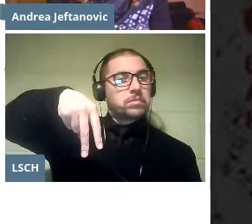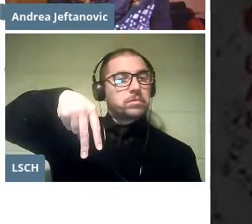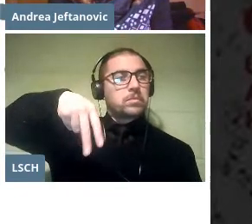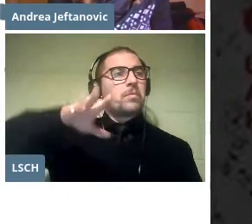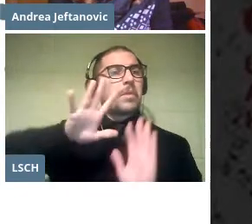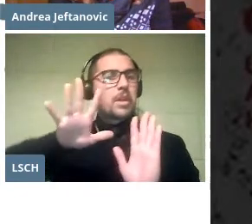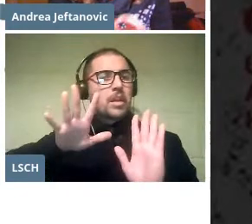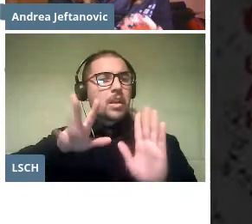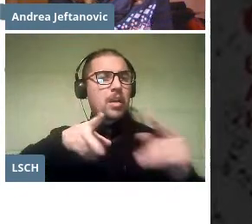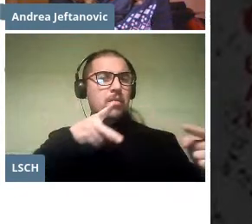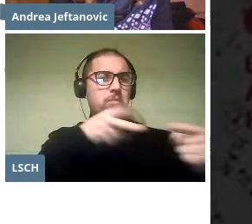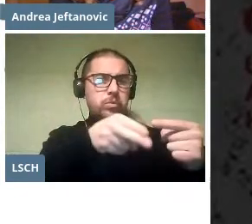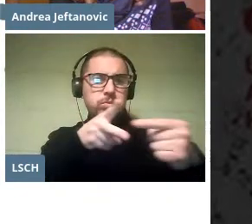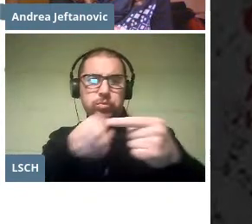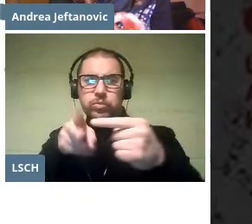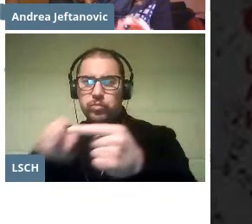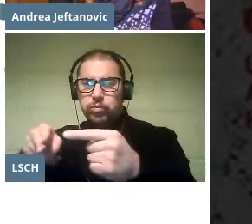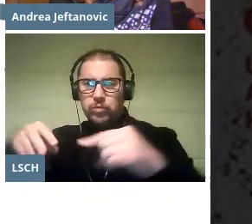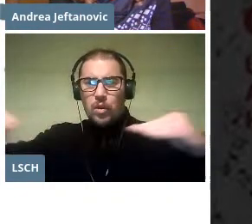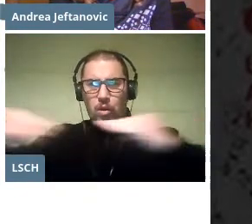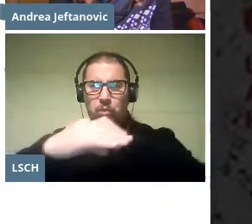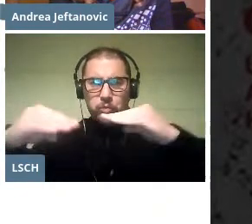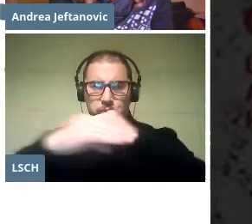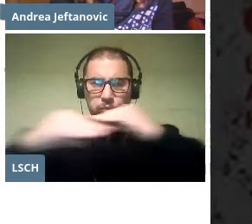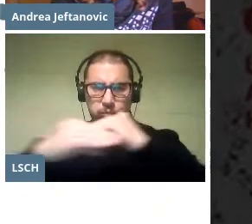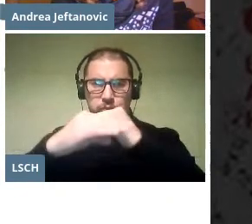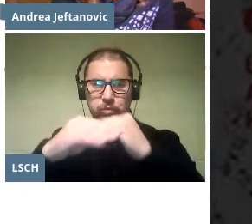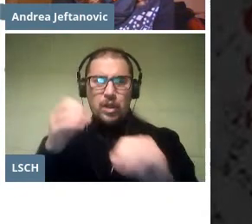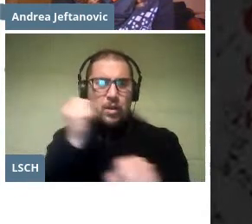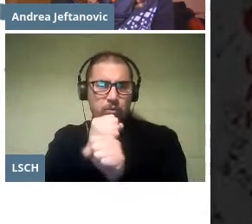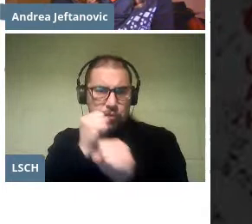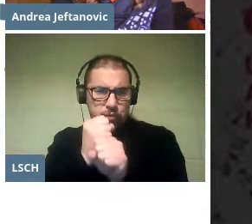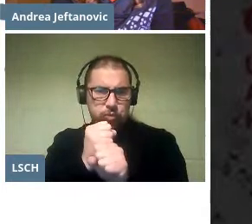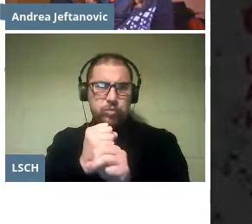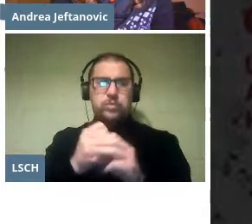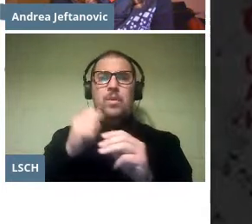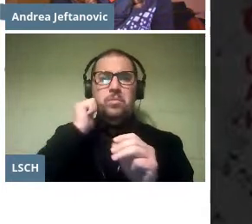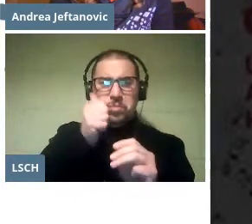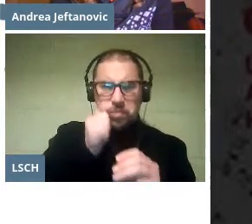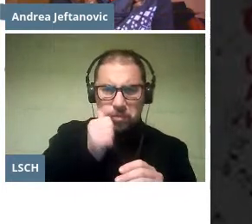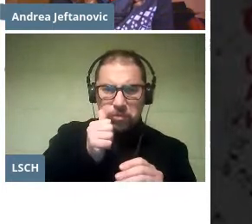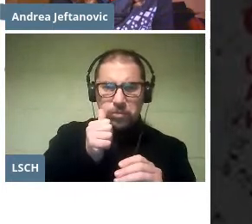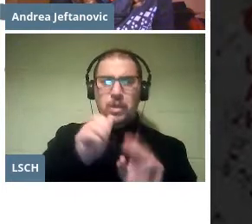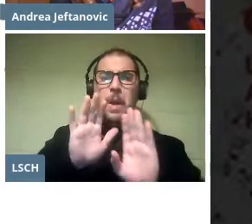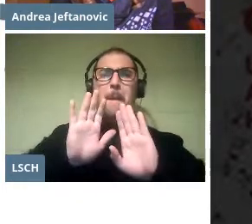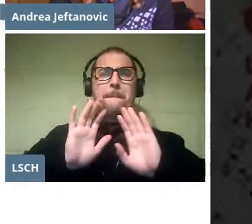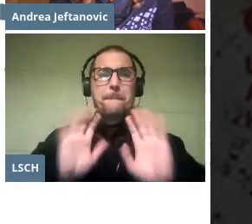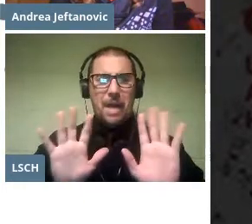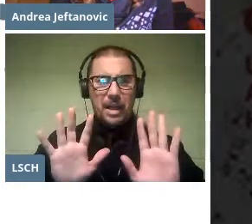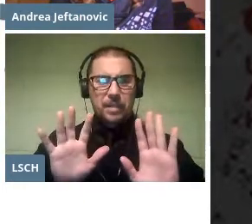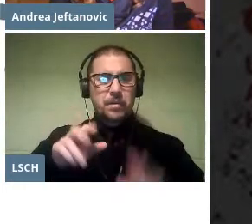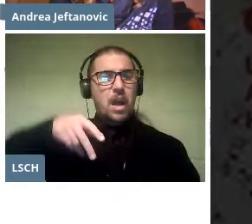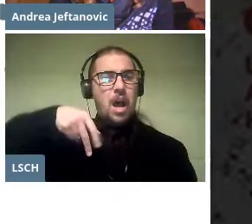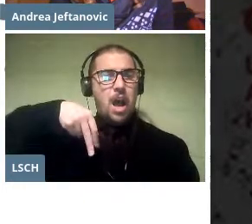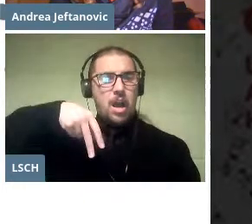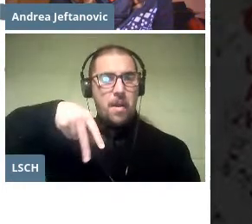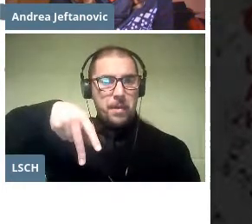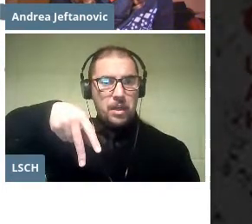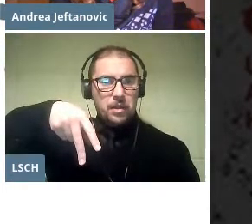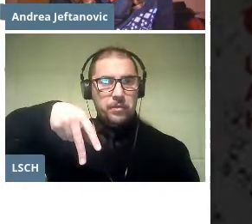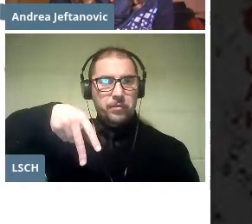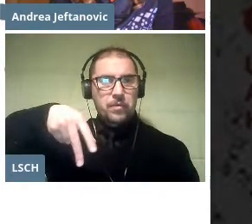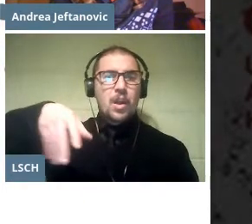intervienen la circulación, el tráfico, la jornada laboral, las tareas cotidianas. El caminar en una era